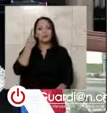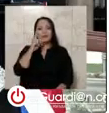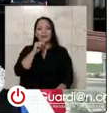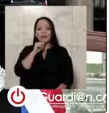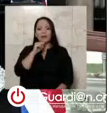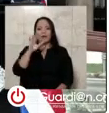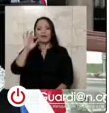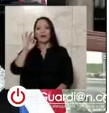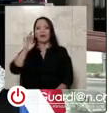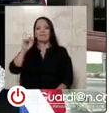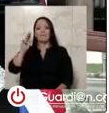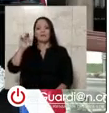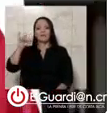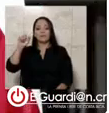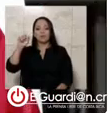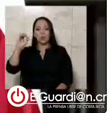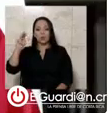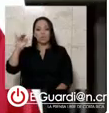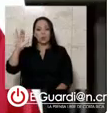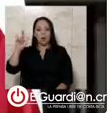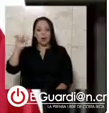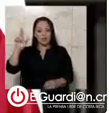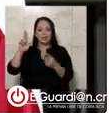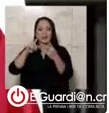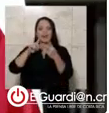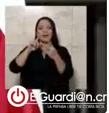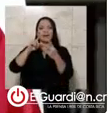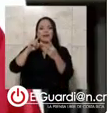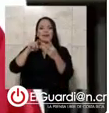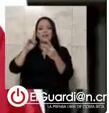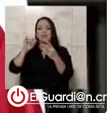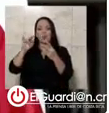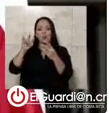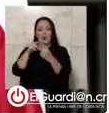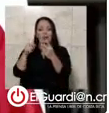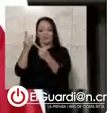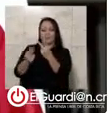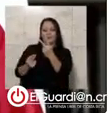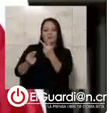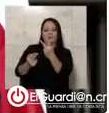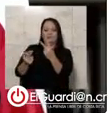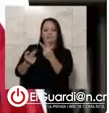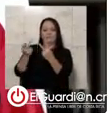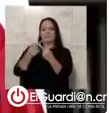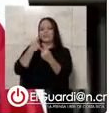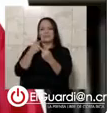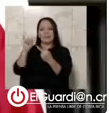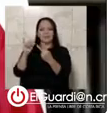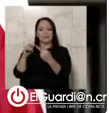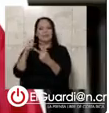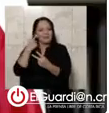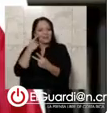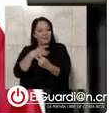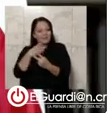don Francisco en la Comisión de Financiamiento, sí, señor. Me hizo mucha gracia ver al señor diputado Francisco Nicolás decirle